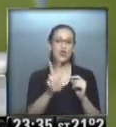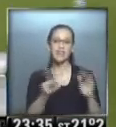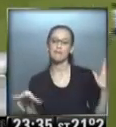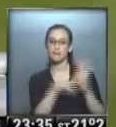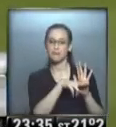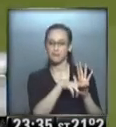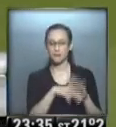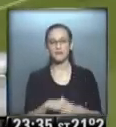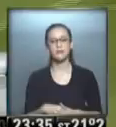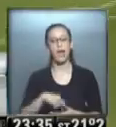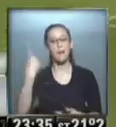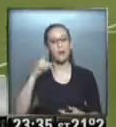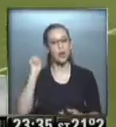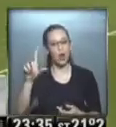gol.